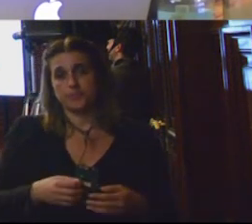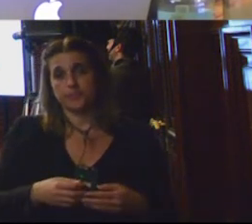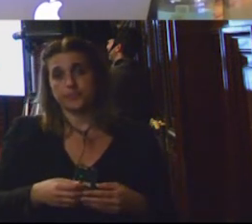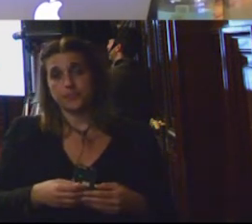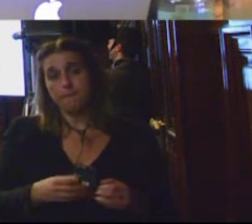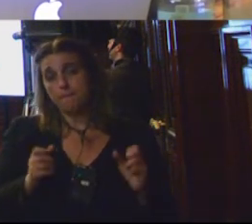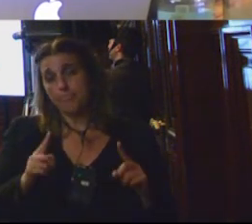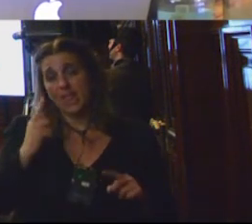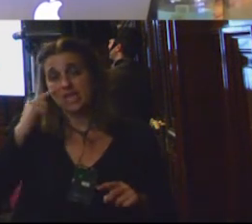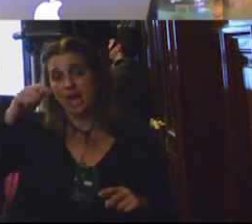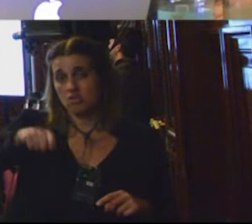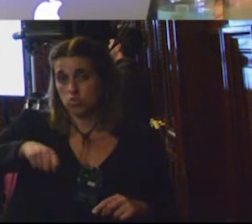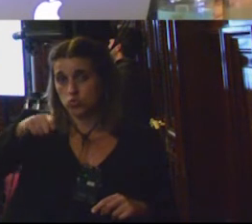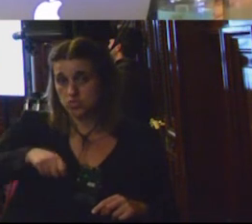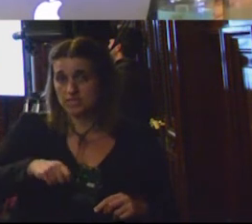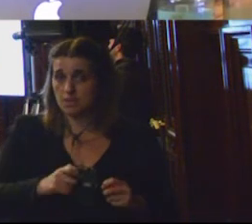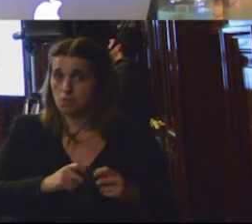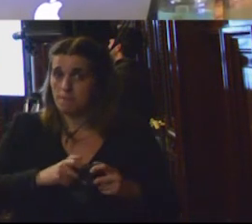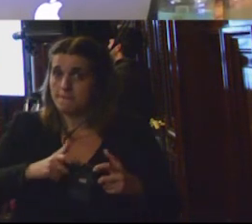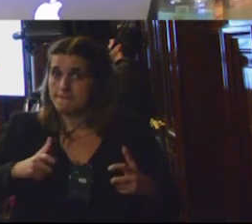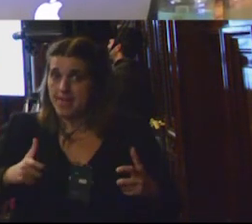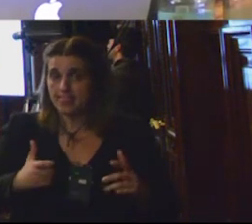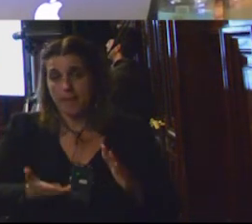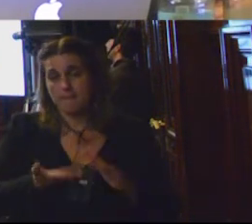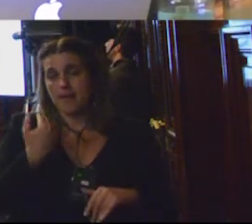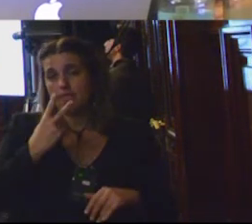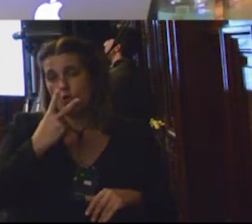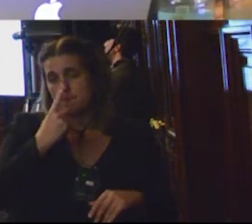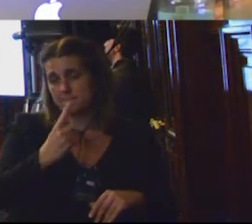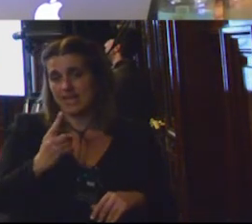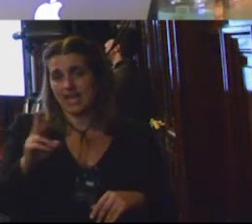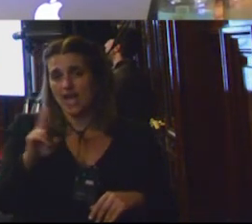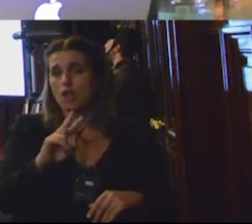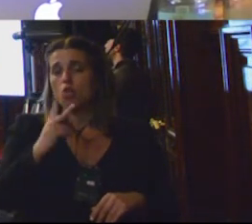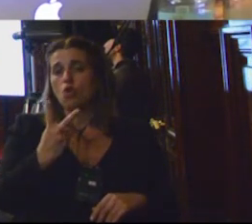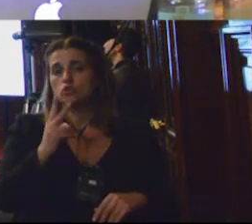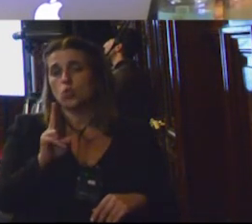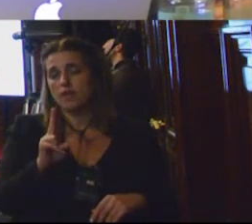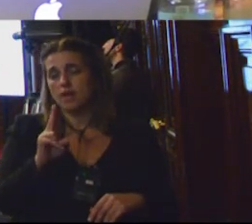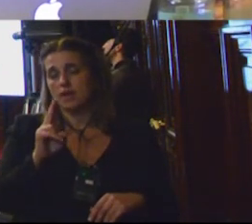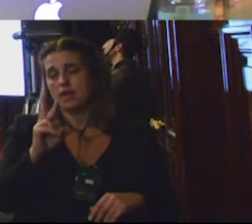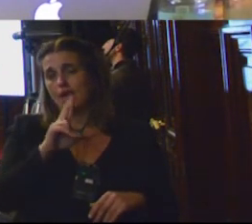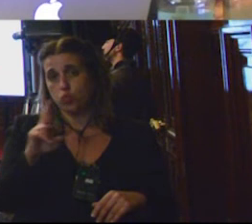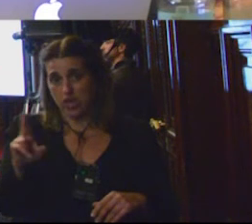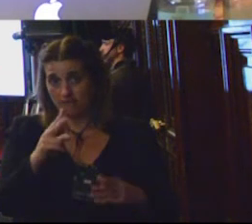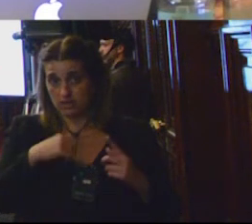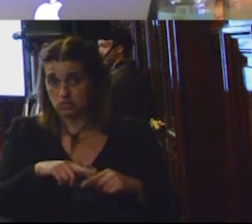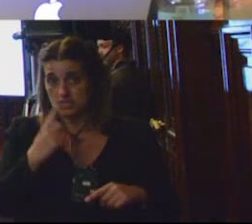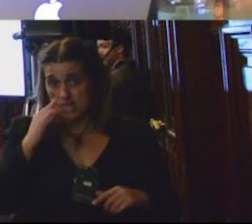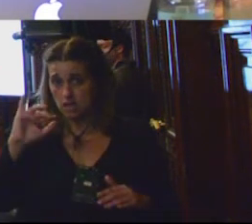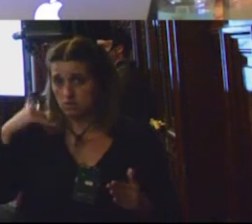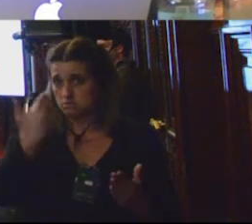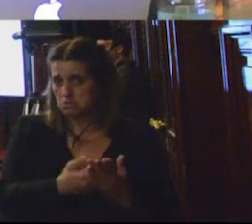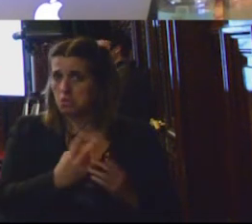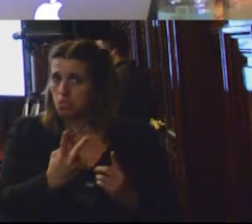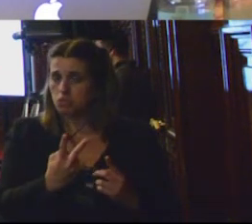Eso, la justicia aumenta el valor a más de 2.000 reales, que es 2 unidades reajustables. En cuanto a dos sugestiones que fueron presentadas y no